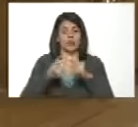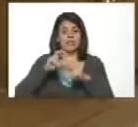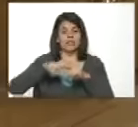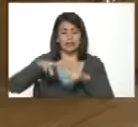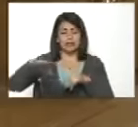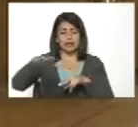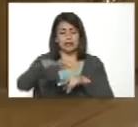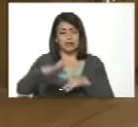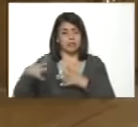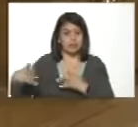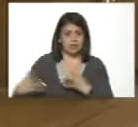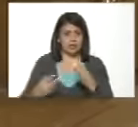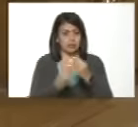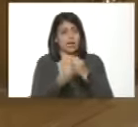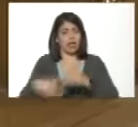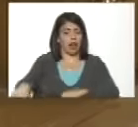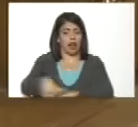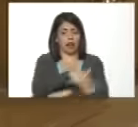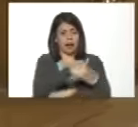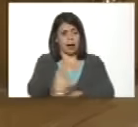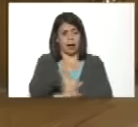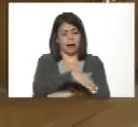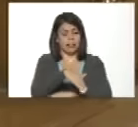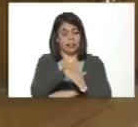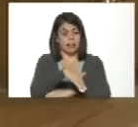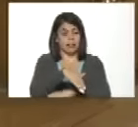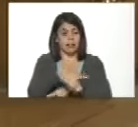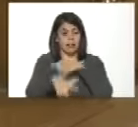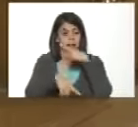inclusive, los llevaron a la calle.